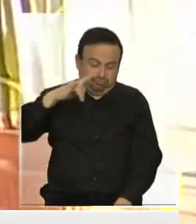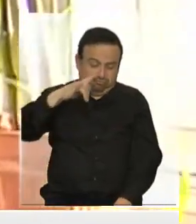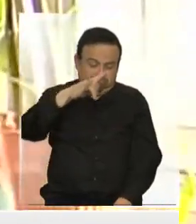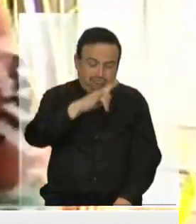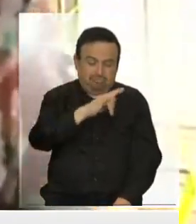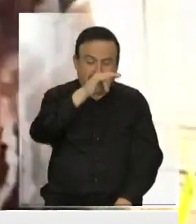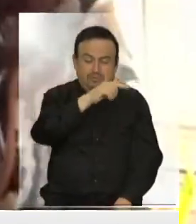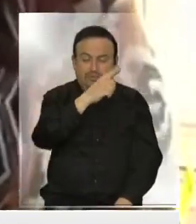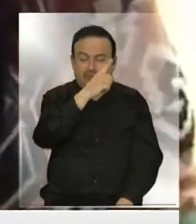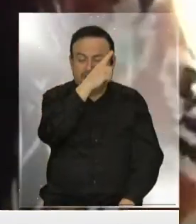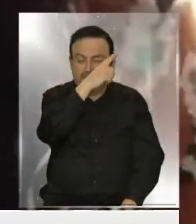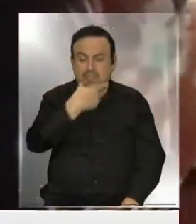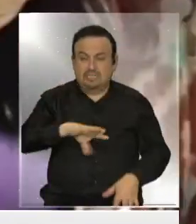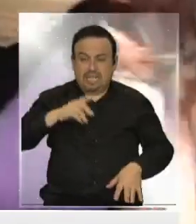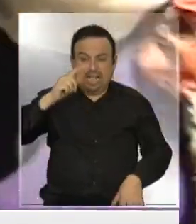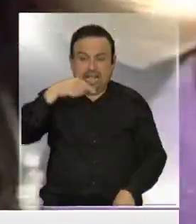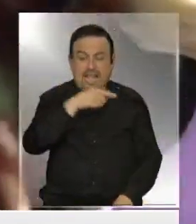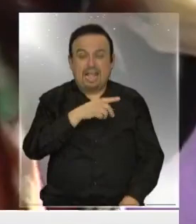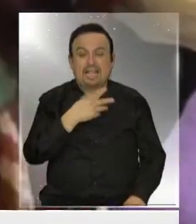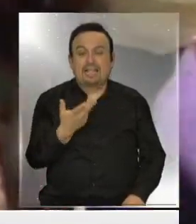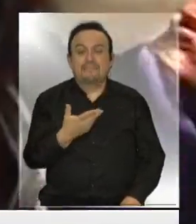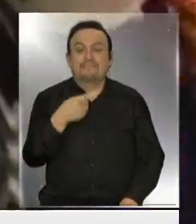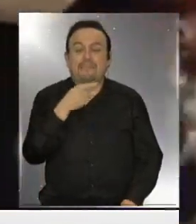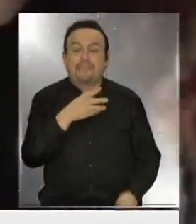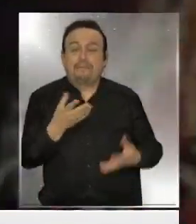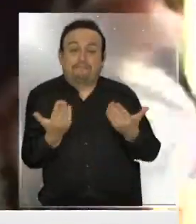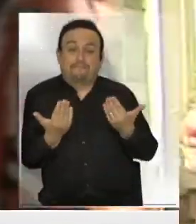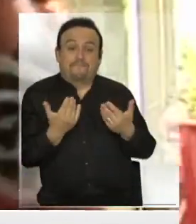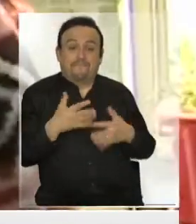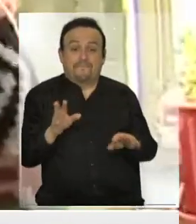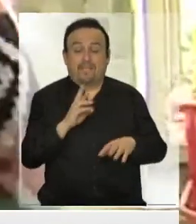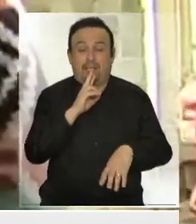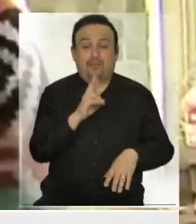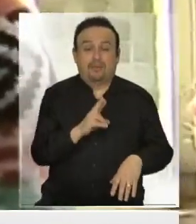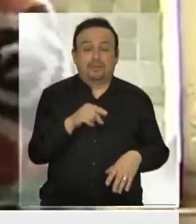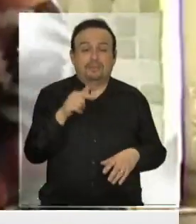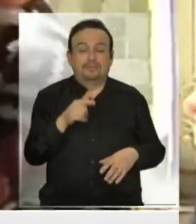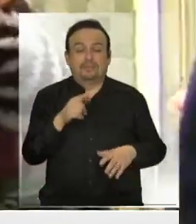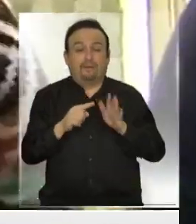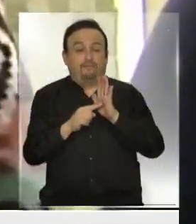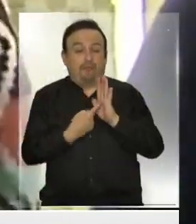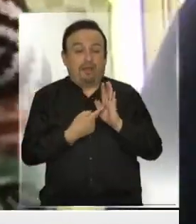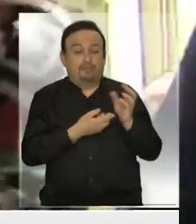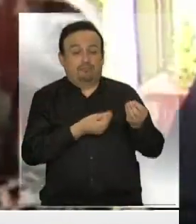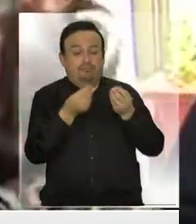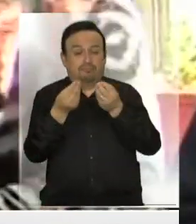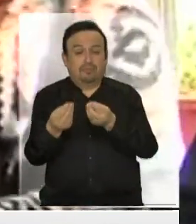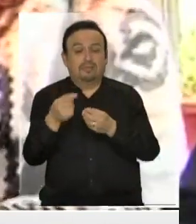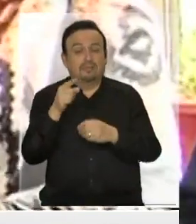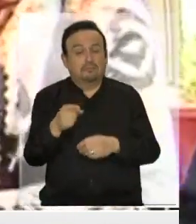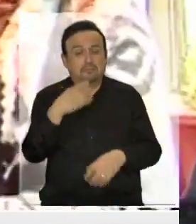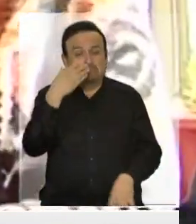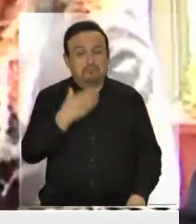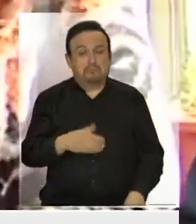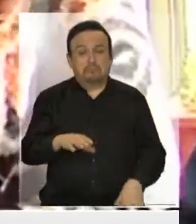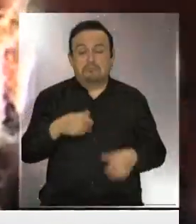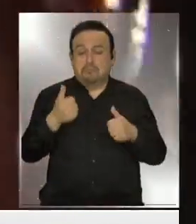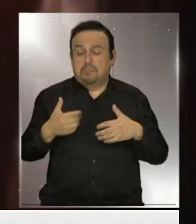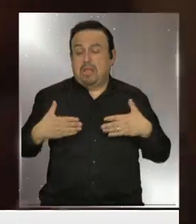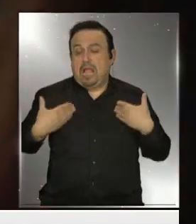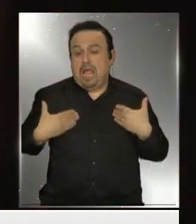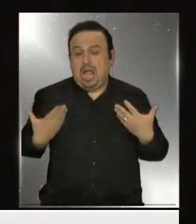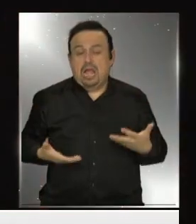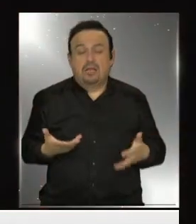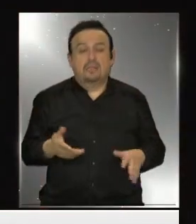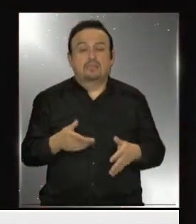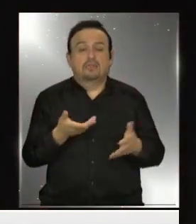al búnker de la dupla Fernández-Fernández y esperar los resultados acá en Buenos Aires. Ella se mostró de buen ánimo,